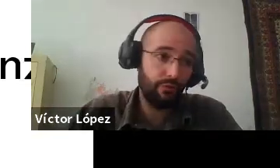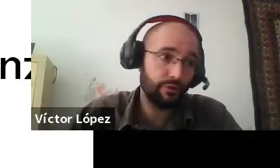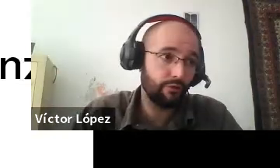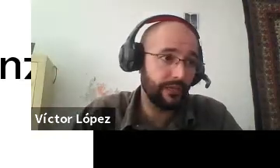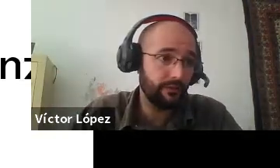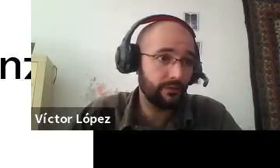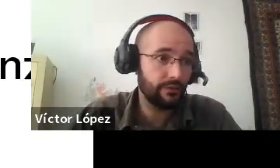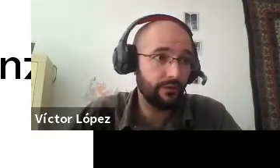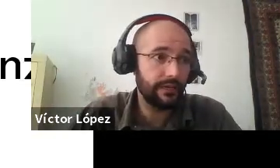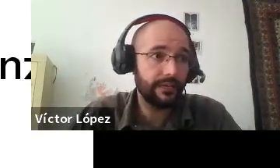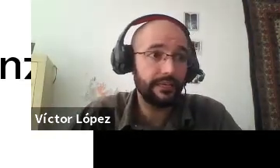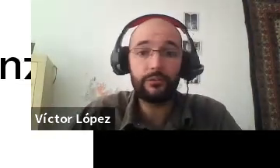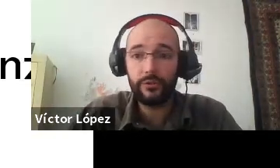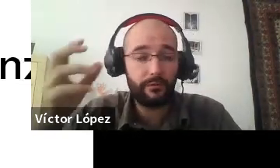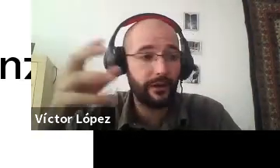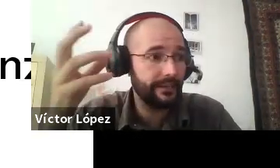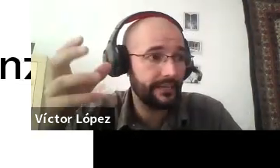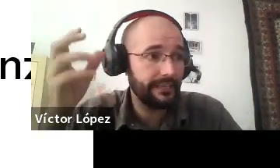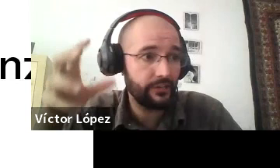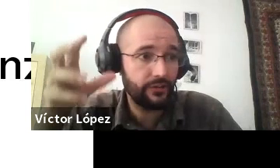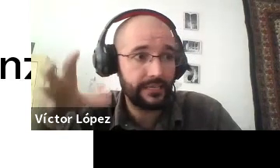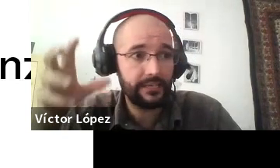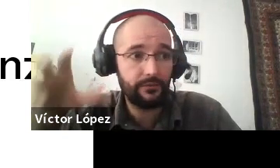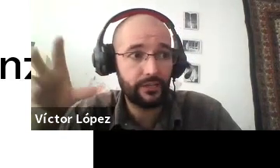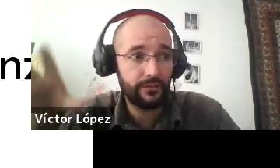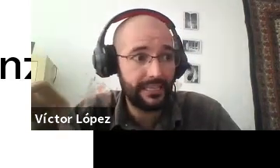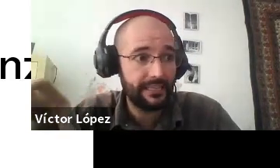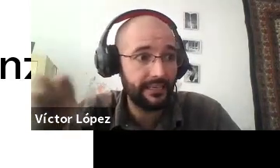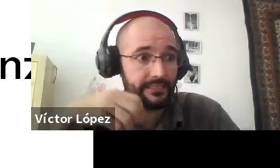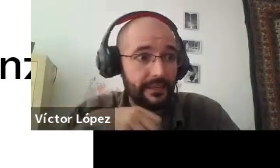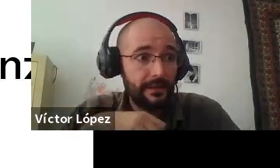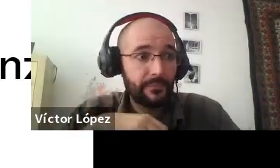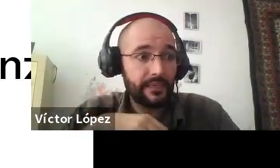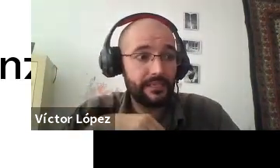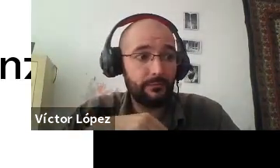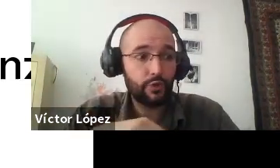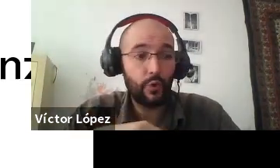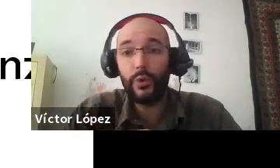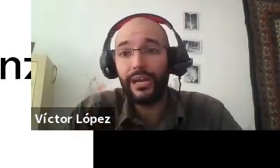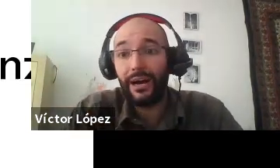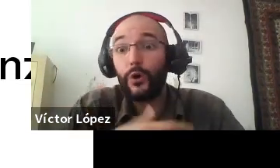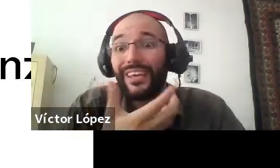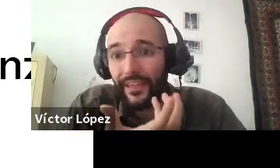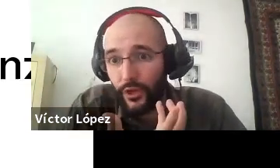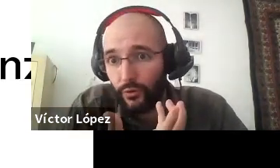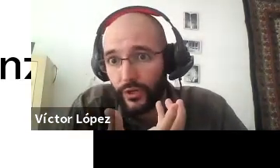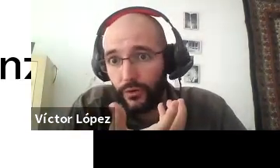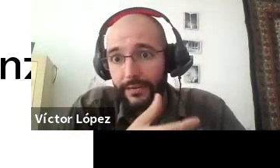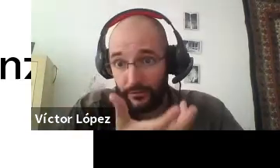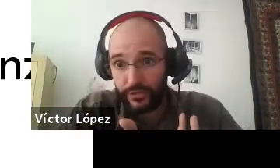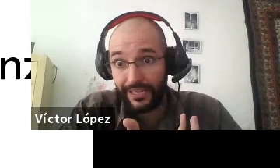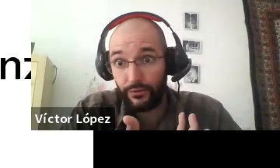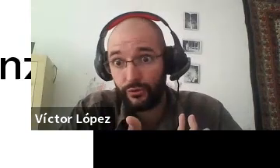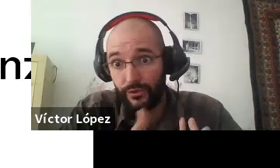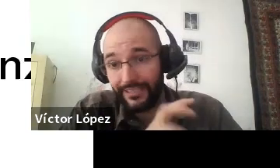este es uno de los documentos, ¿no? Inquiry and the National Science Education Standards, que es, digamos, una orientación curricular